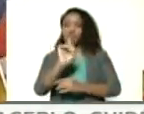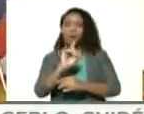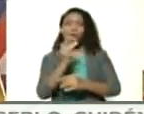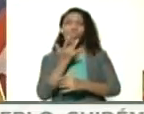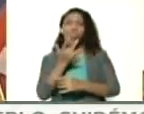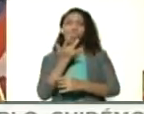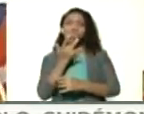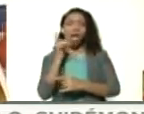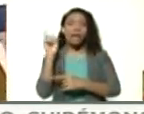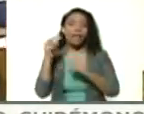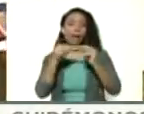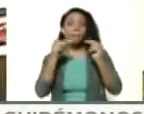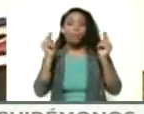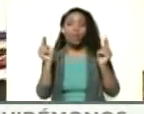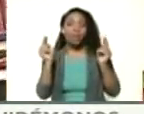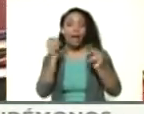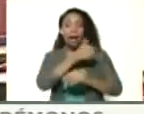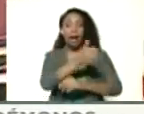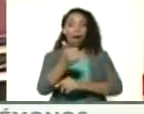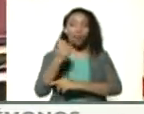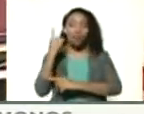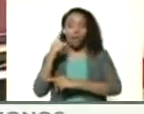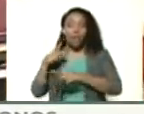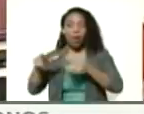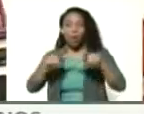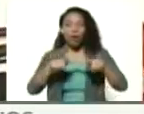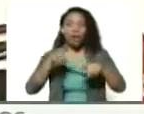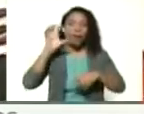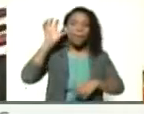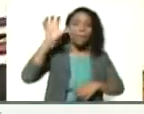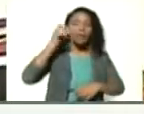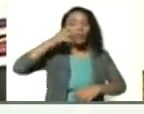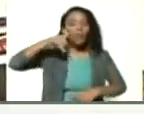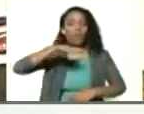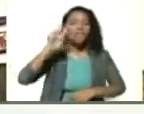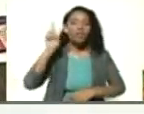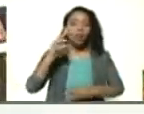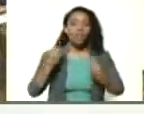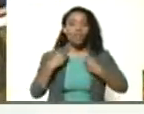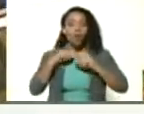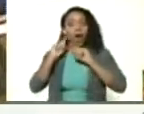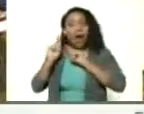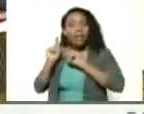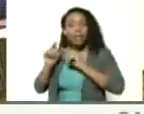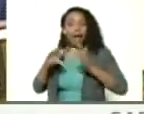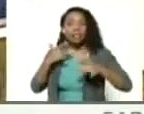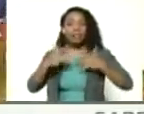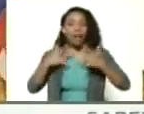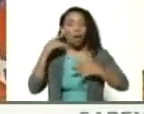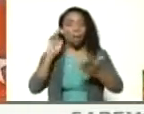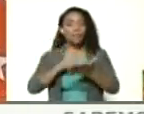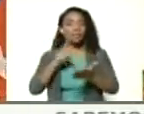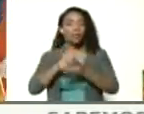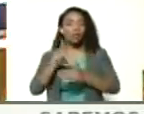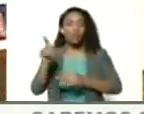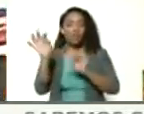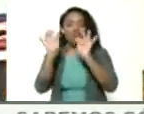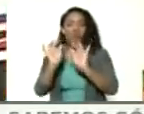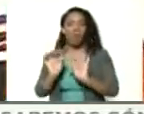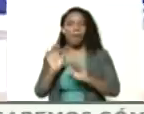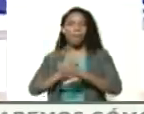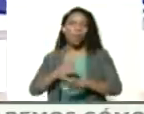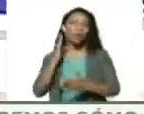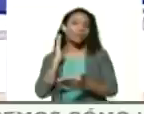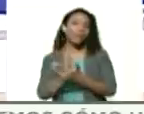solamente en Yaguno. En cada una de las esquinas de la patria, el pueblo venezolano vivió aquellos acontecimientos y lo protagonizó a su manera. Porque siempre,